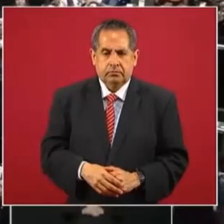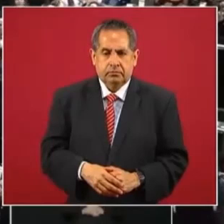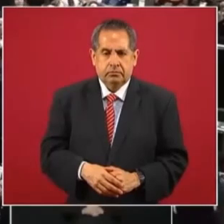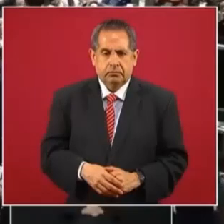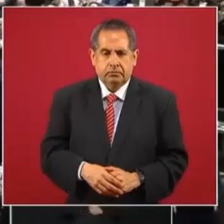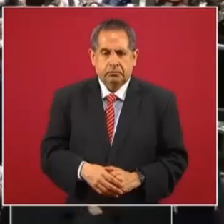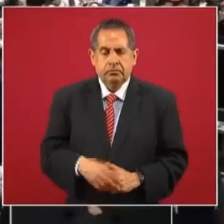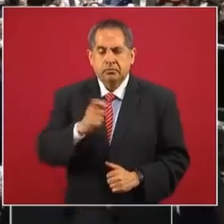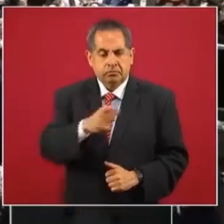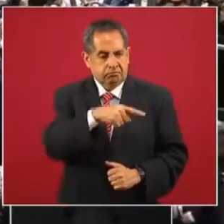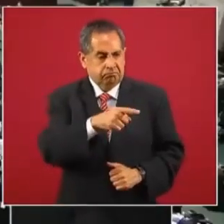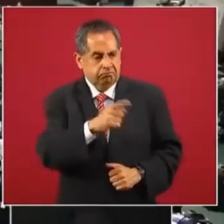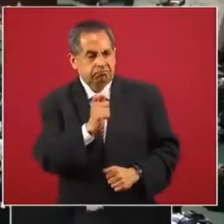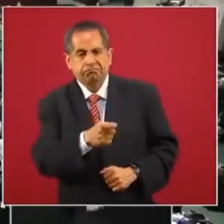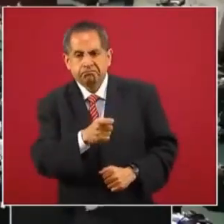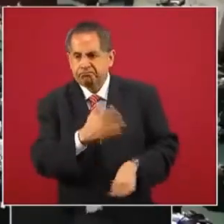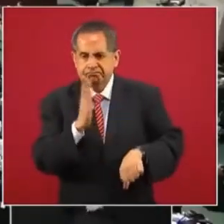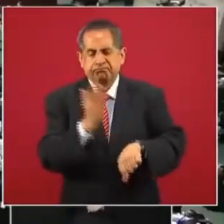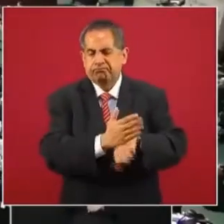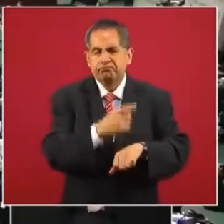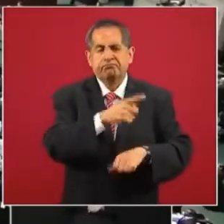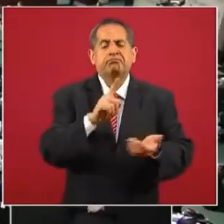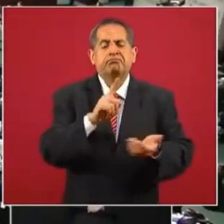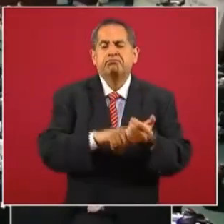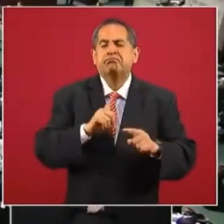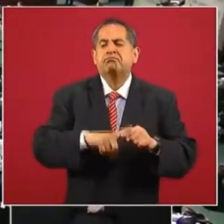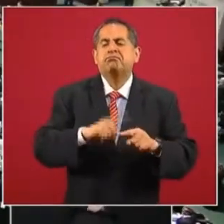Que se castigue a los que